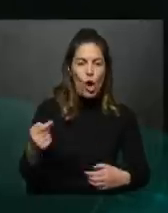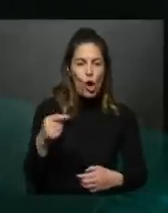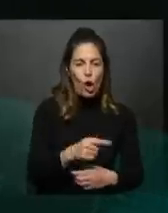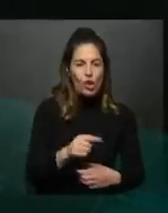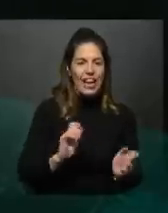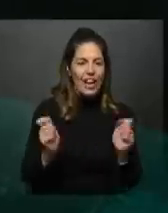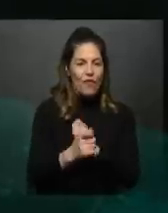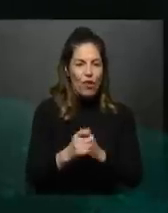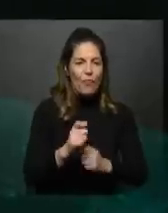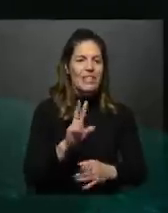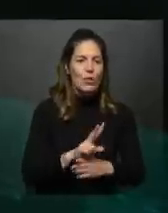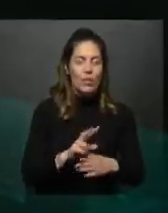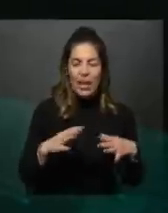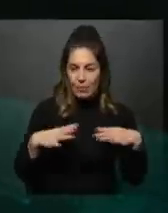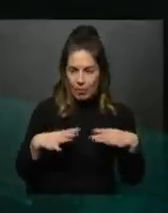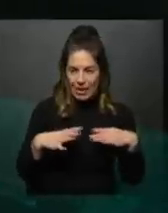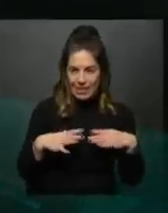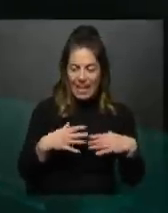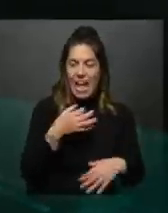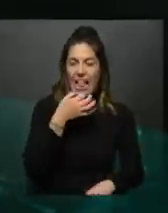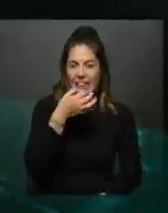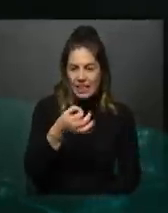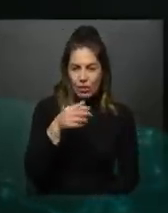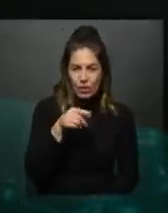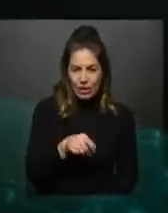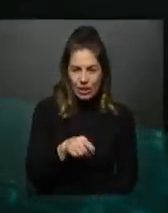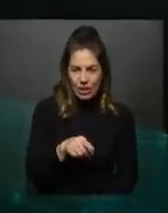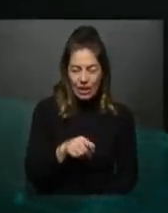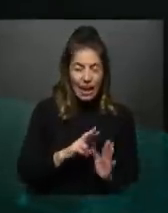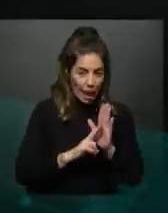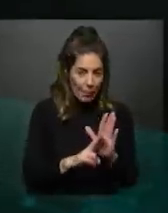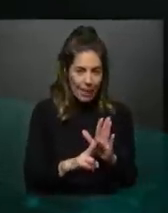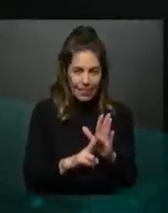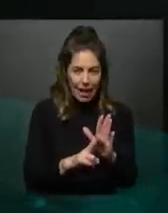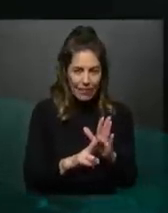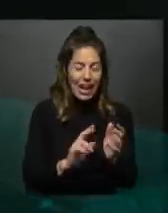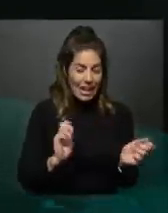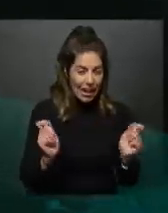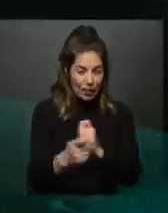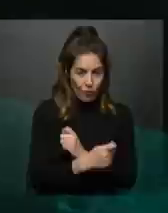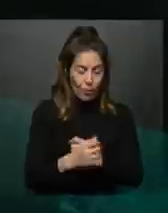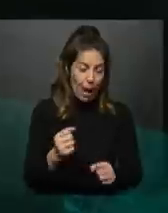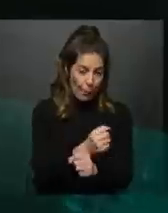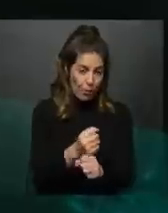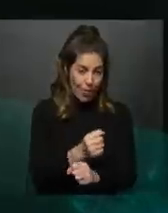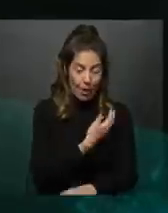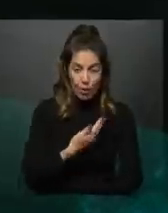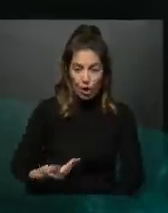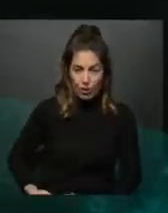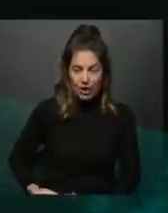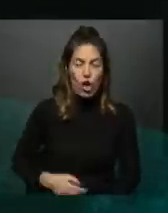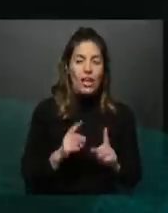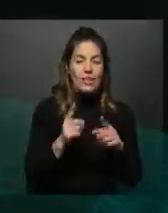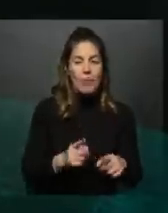de la seguridad social y ven ustedes dijo que bueno respaldaba obviamente la Reforma aprobada por su gobierno y aseguró que